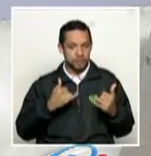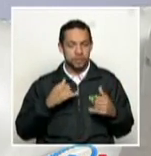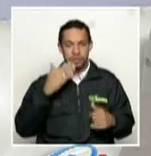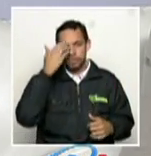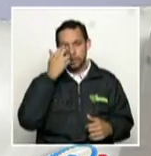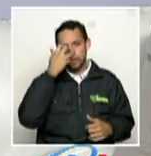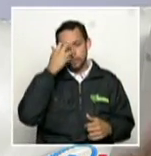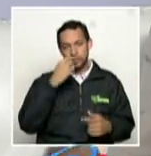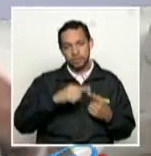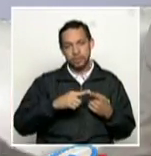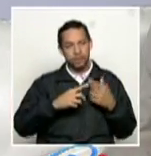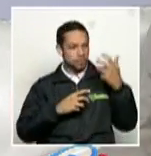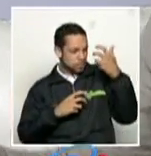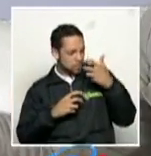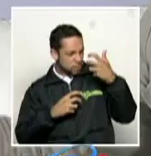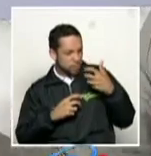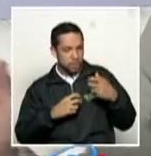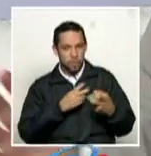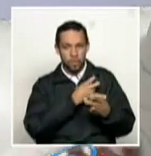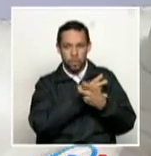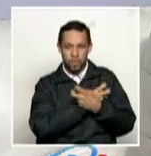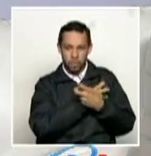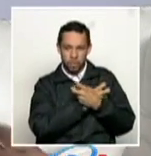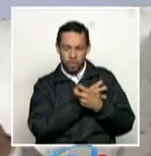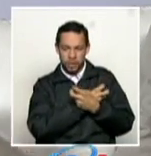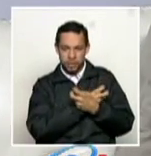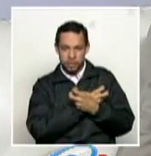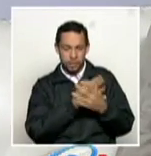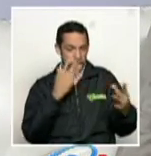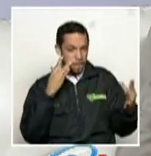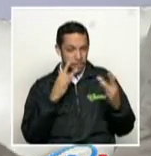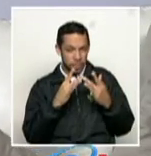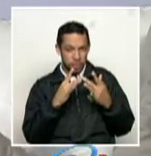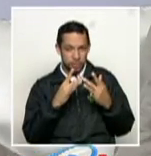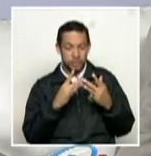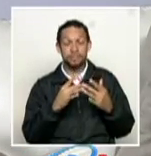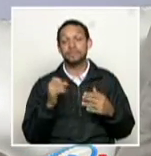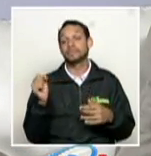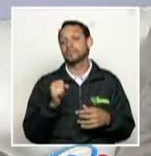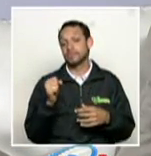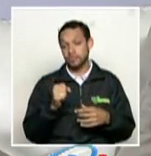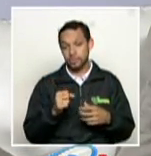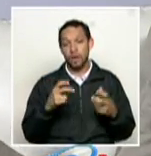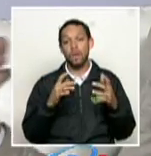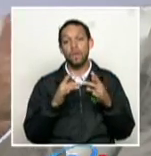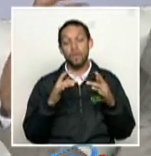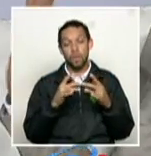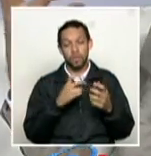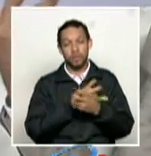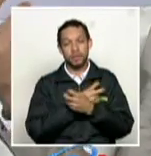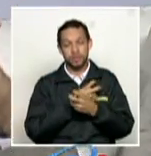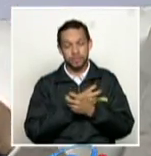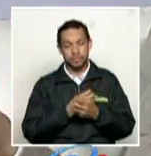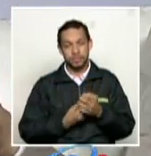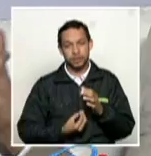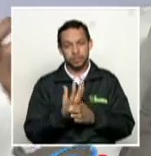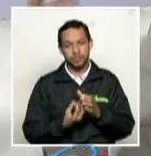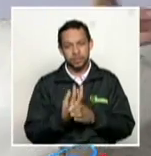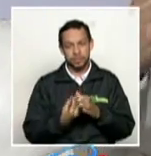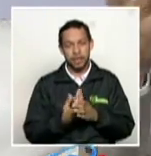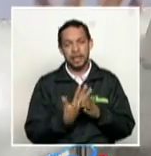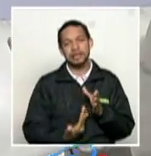médula, o sea, la gente dirá, pero ¿qué tiene que ver el hueso con el vaso? Es que en el hueso se produce la sangre y puede ser que esté produciendo